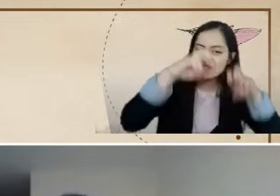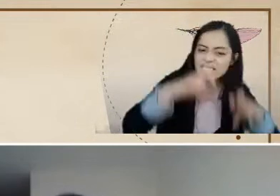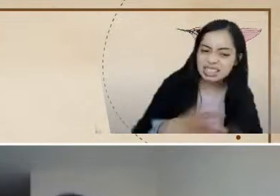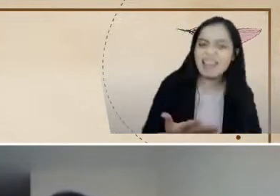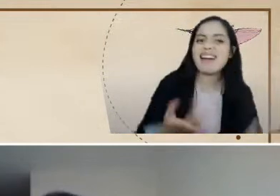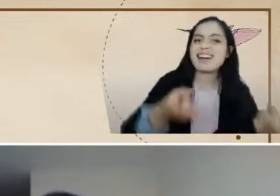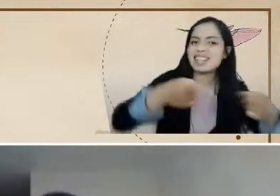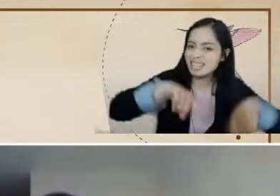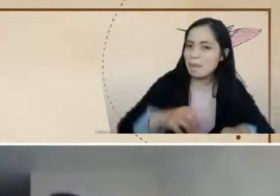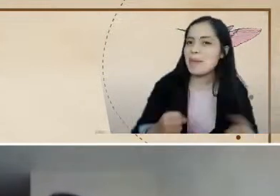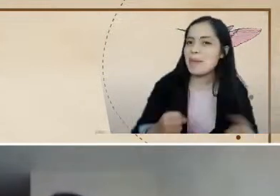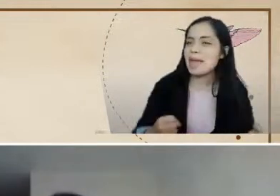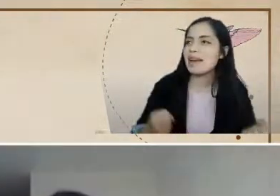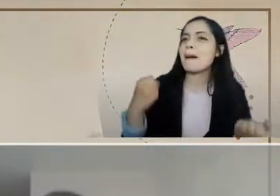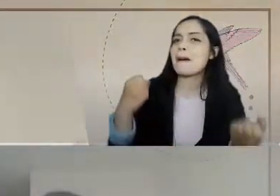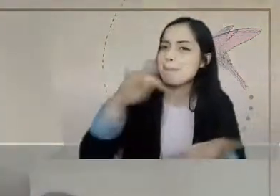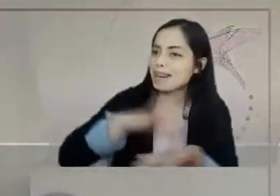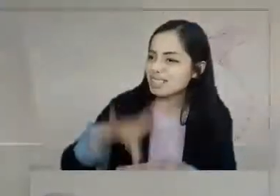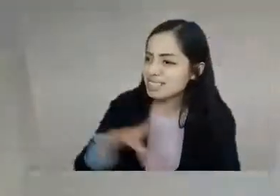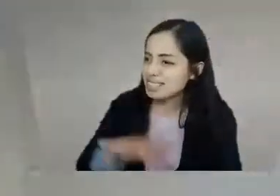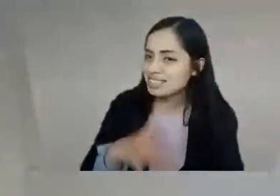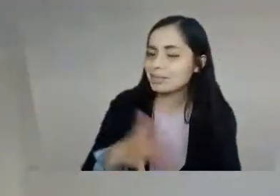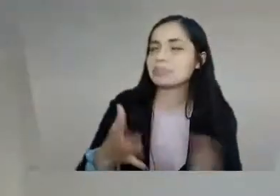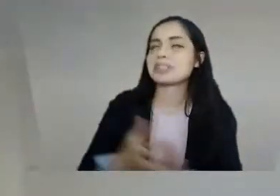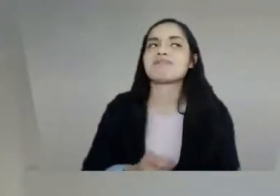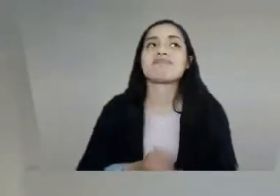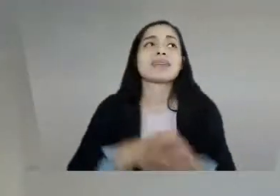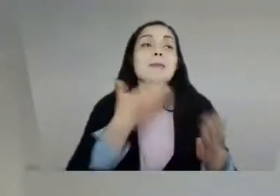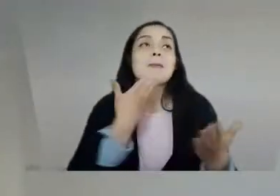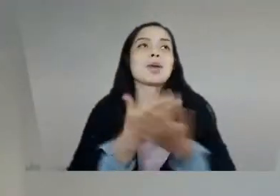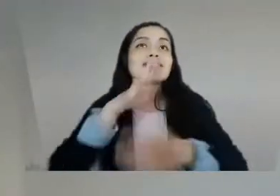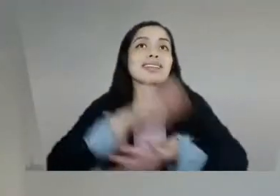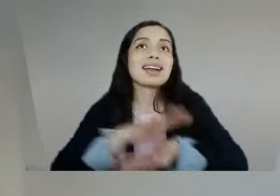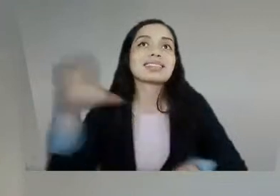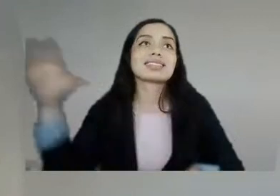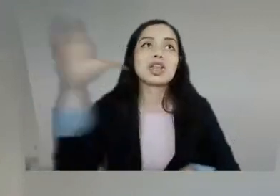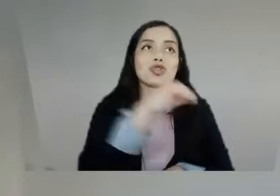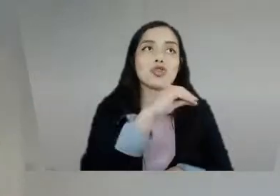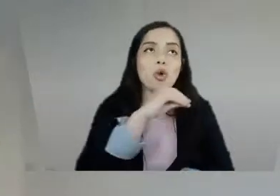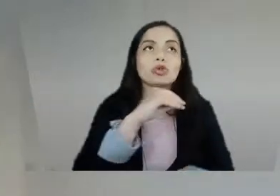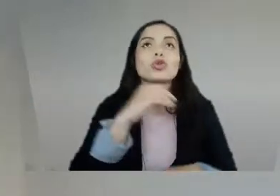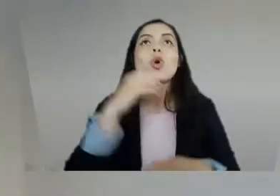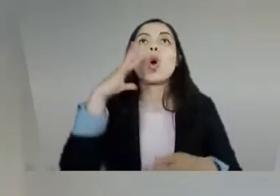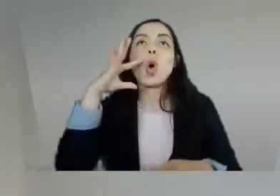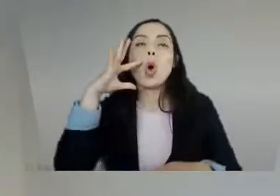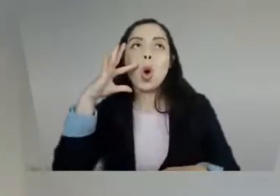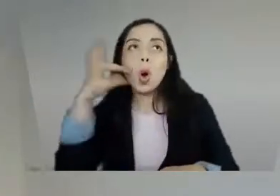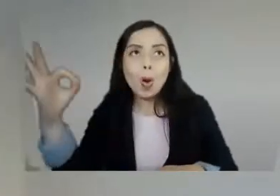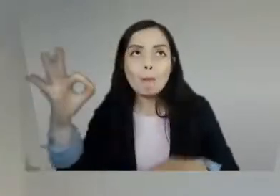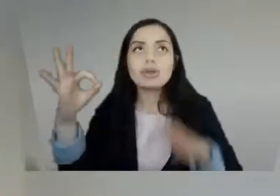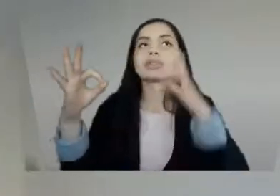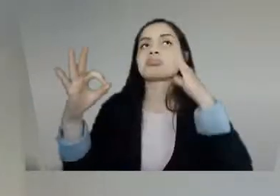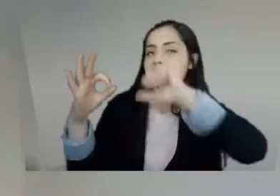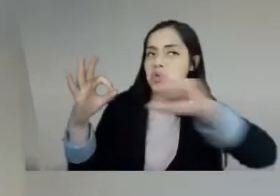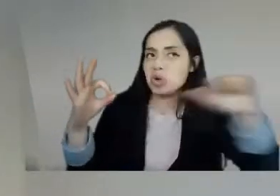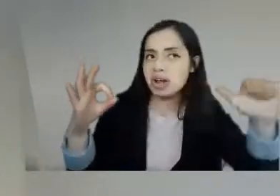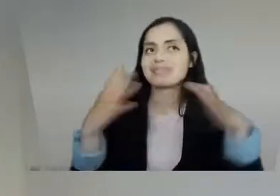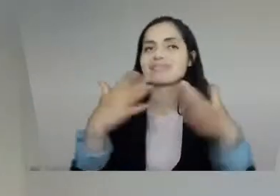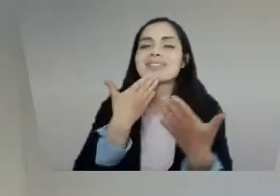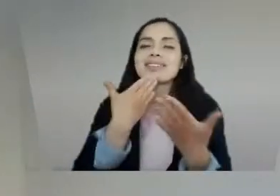todas. Sí, es una pregunta muy interesante y es un componente muy fuerte del proyecto.